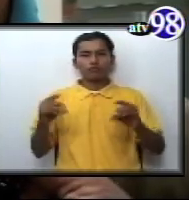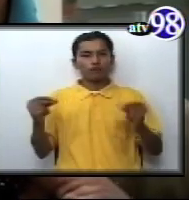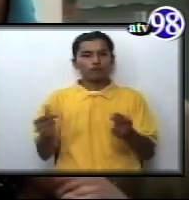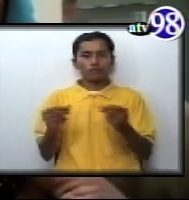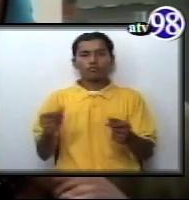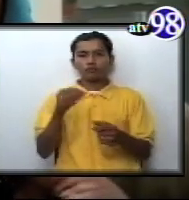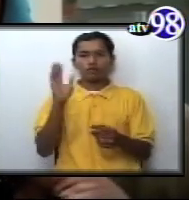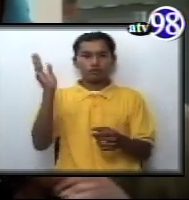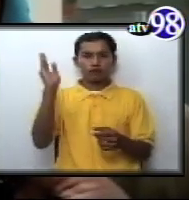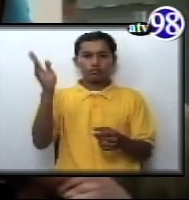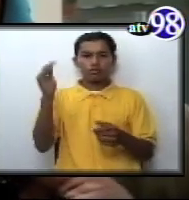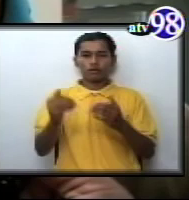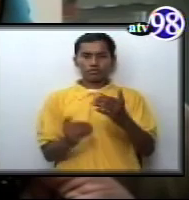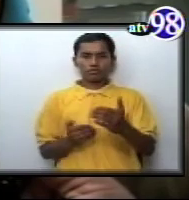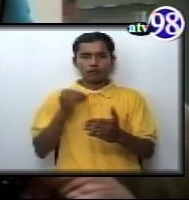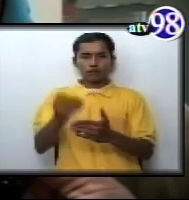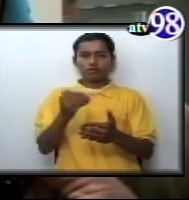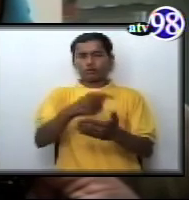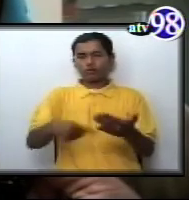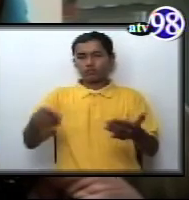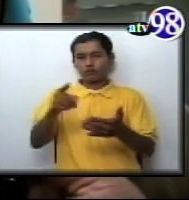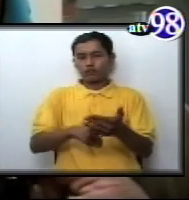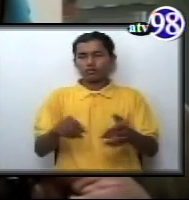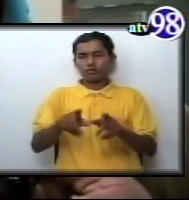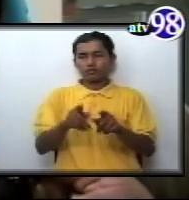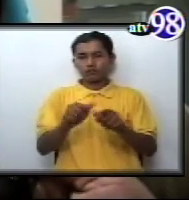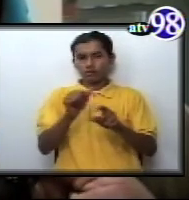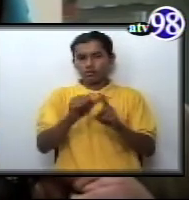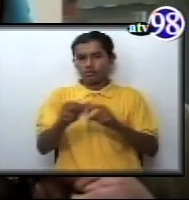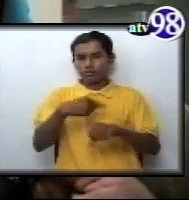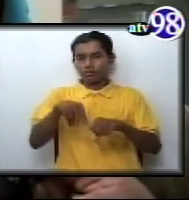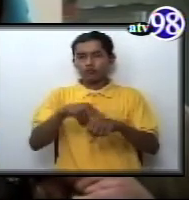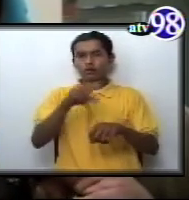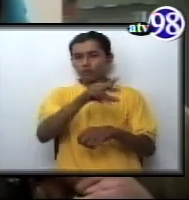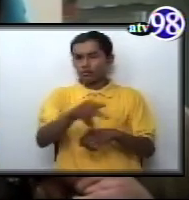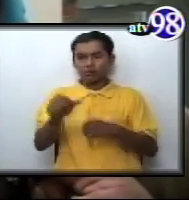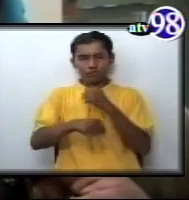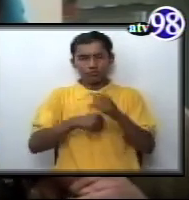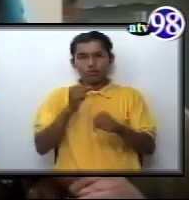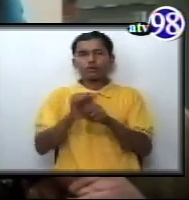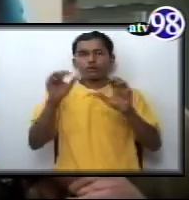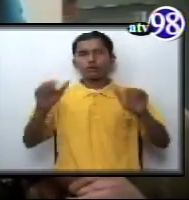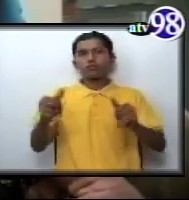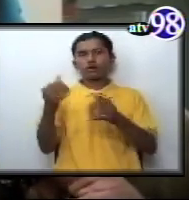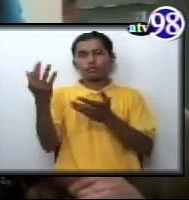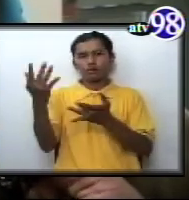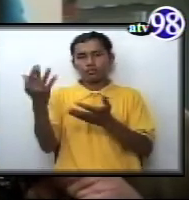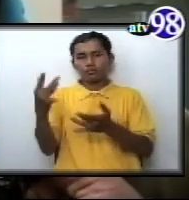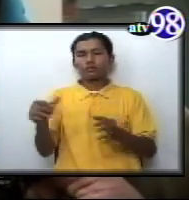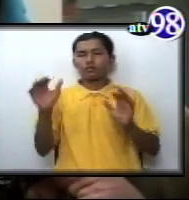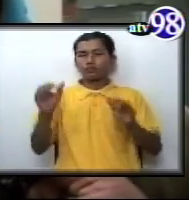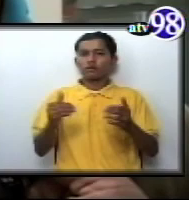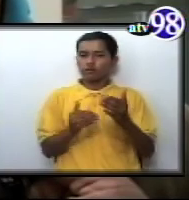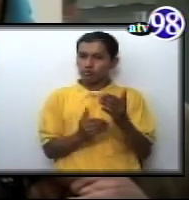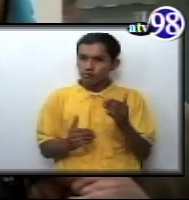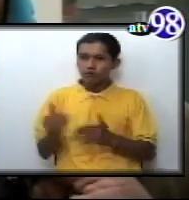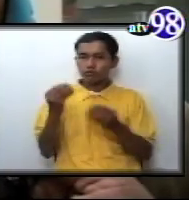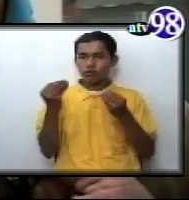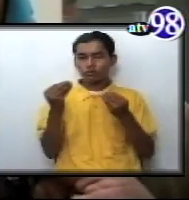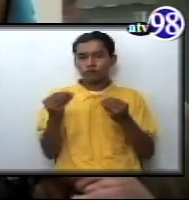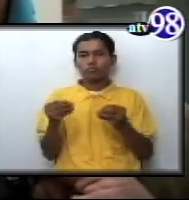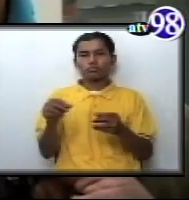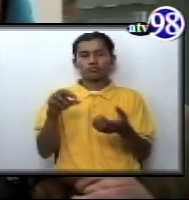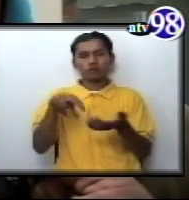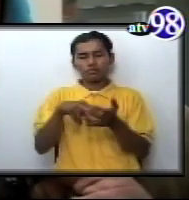a discusión y a votación en el plenario y que este mismo año pueda ser aprobada esa ley, que parece que ya se ha avanzado bastante y hay un